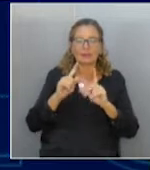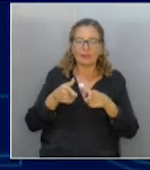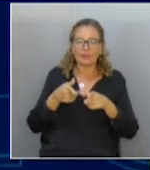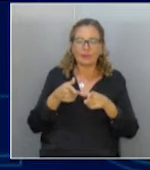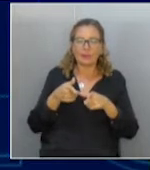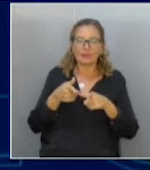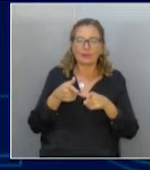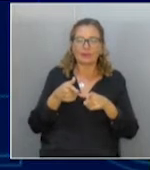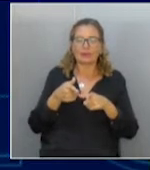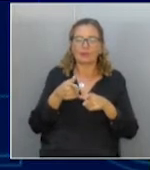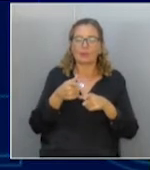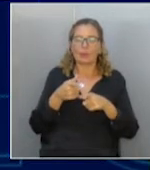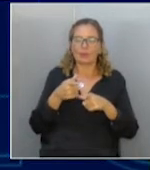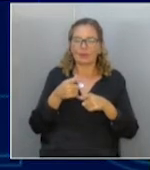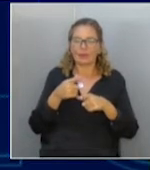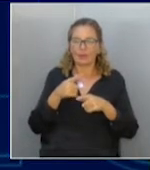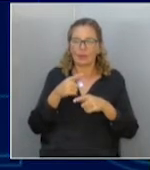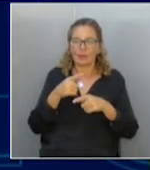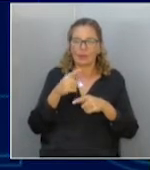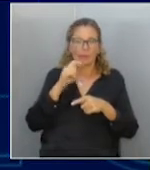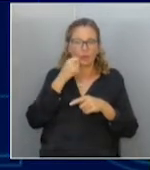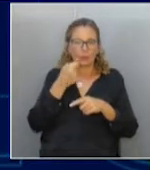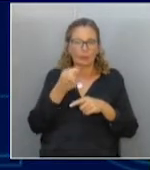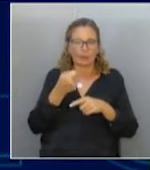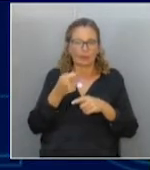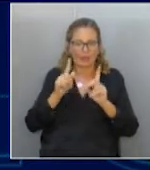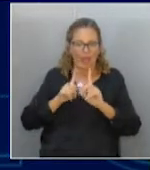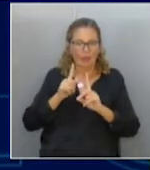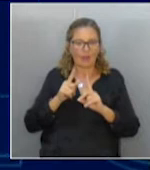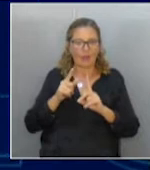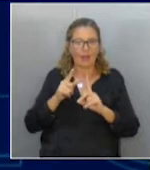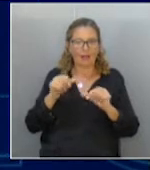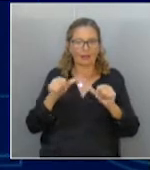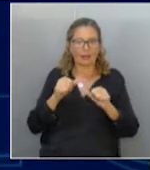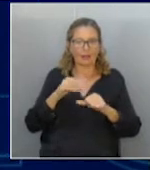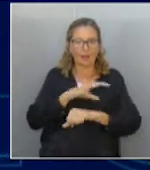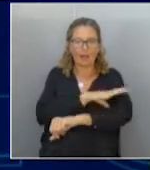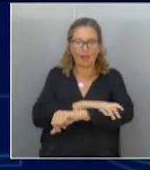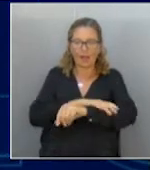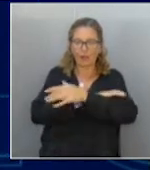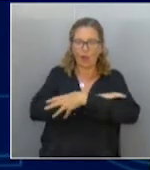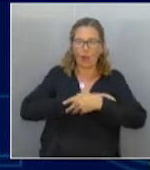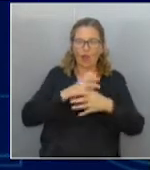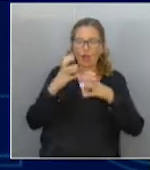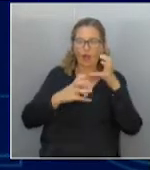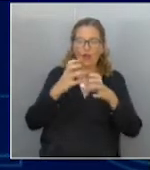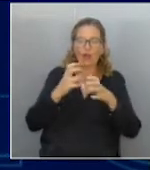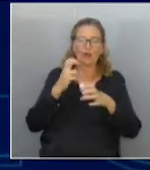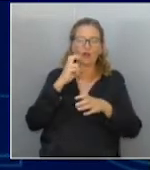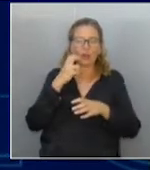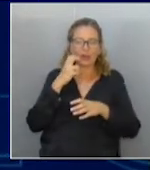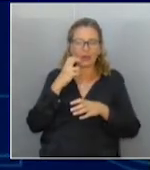que gráficamente apoyamos ese mensaje a través de como ese acto concreto, que además los brazos son violetas, claro. Entonces eso como de acción